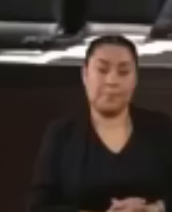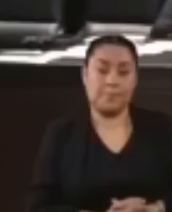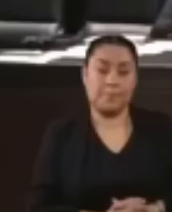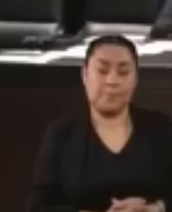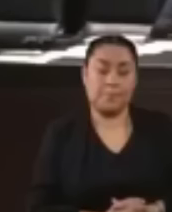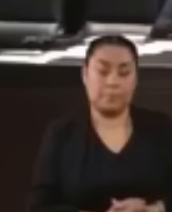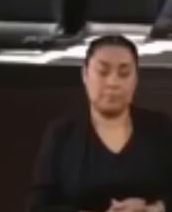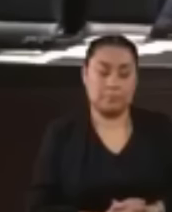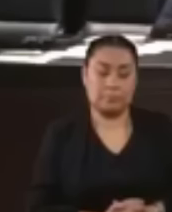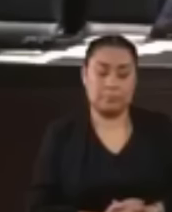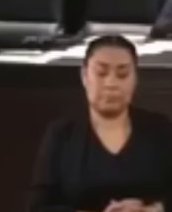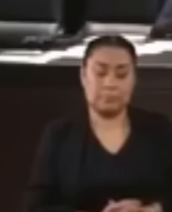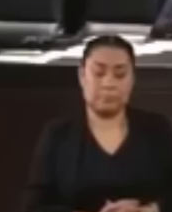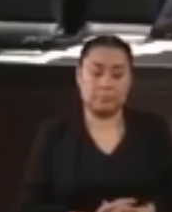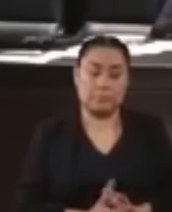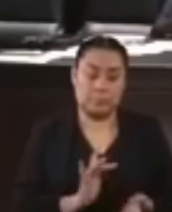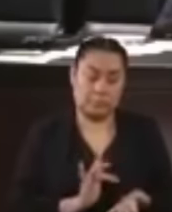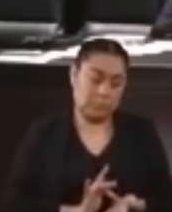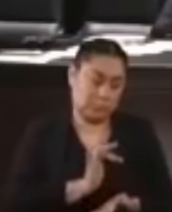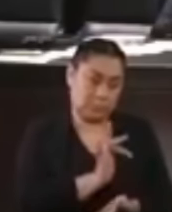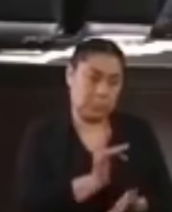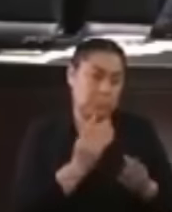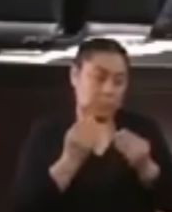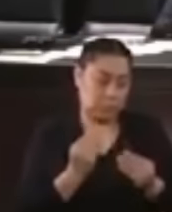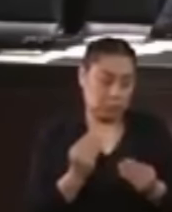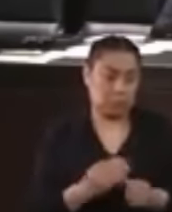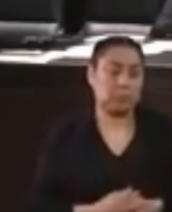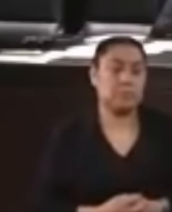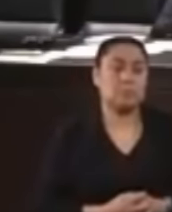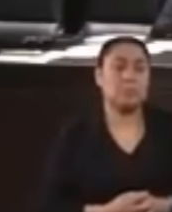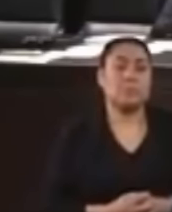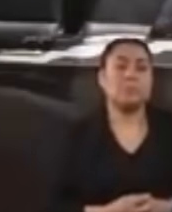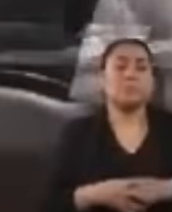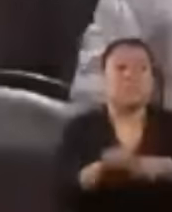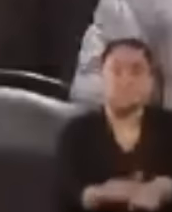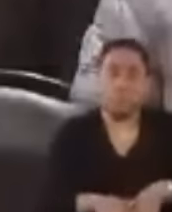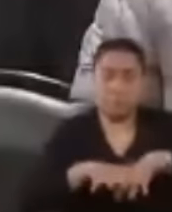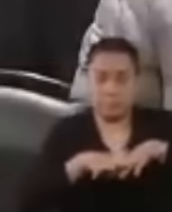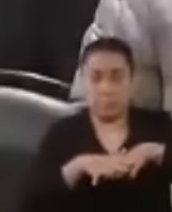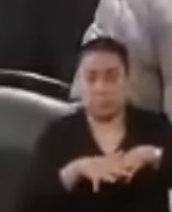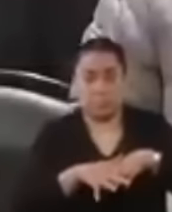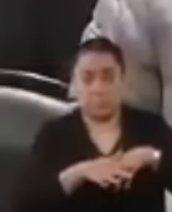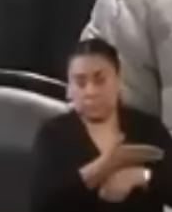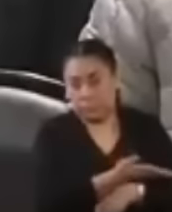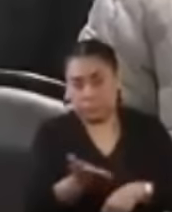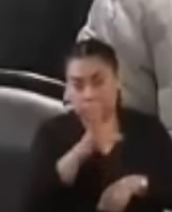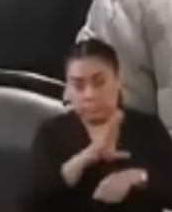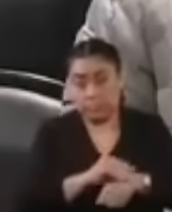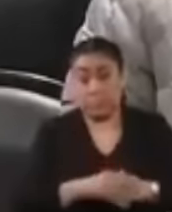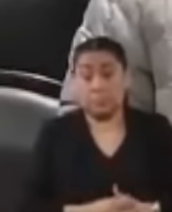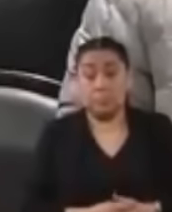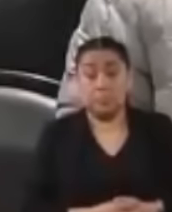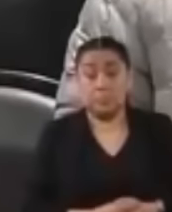bancadas. Muchas gracias, con la venia de la Asamblea. Hemos